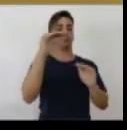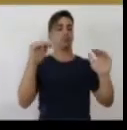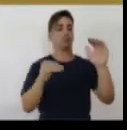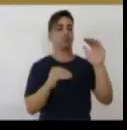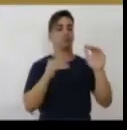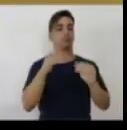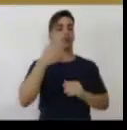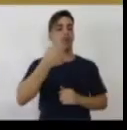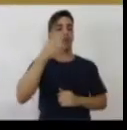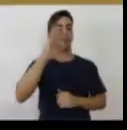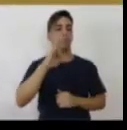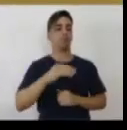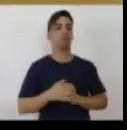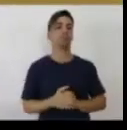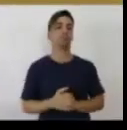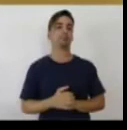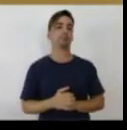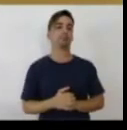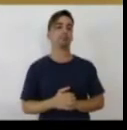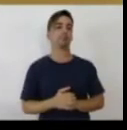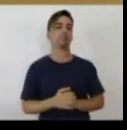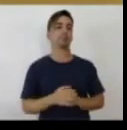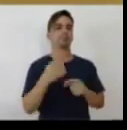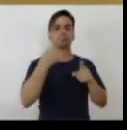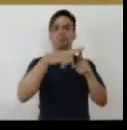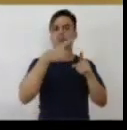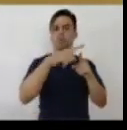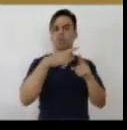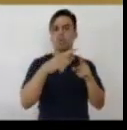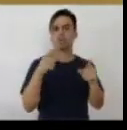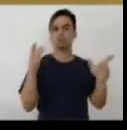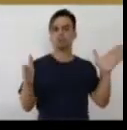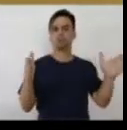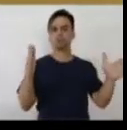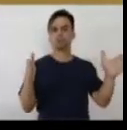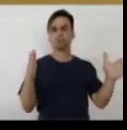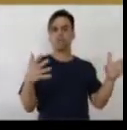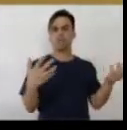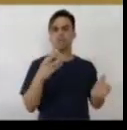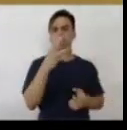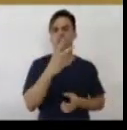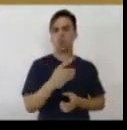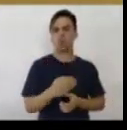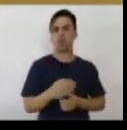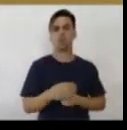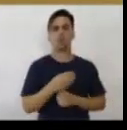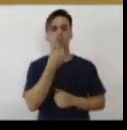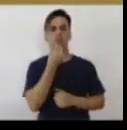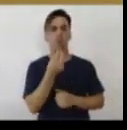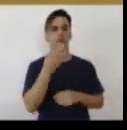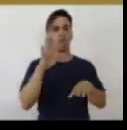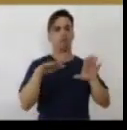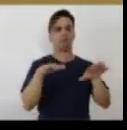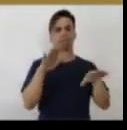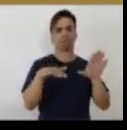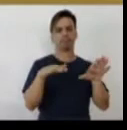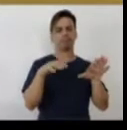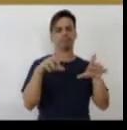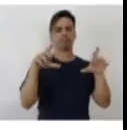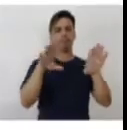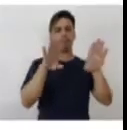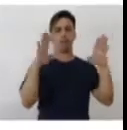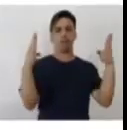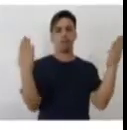y menor que B. Otro tipo de intervalo puede ser, o el intervalo puede ser